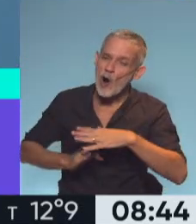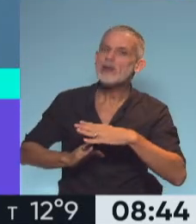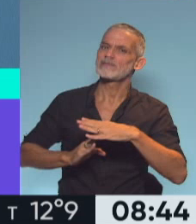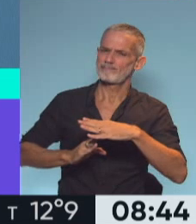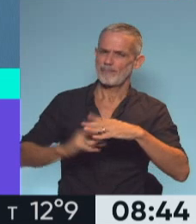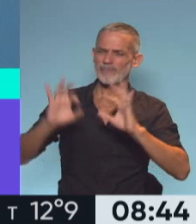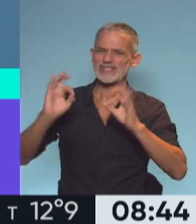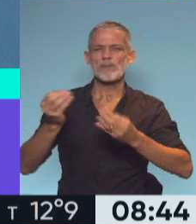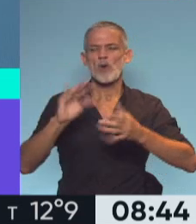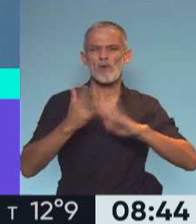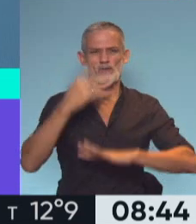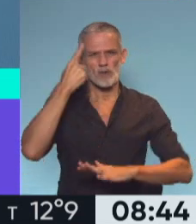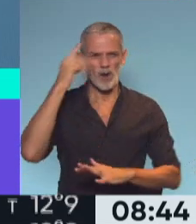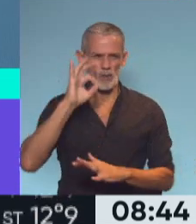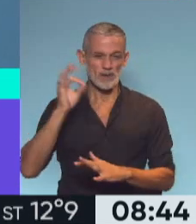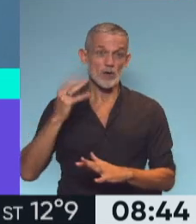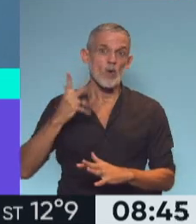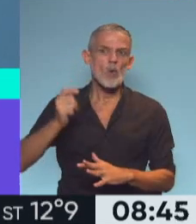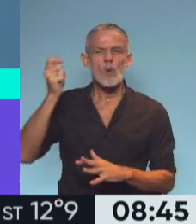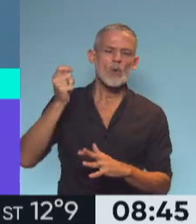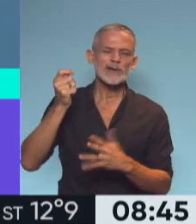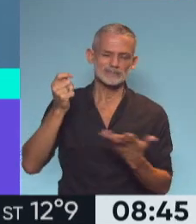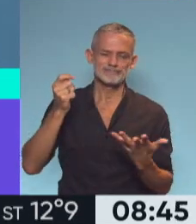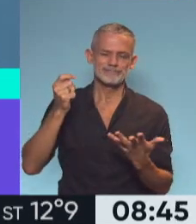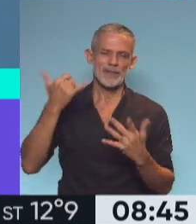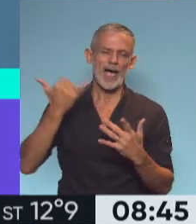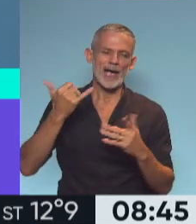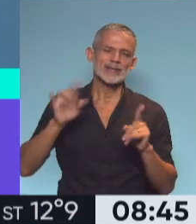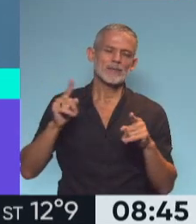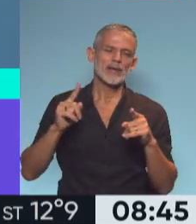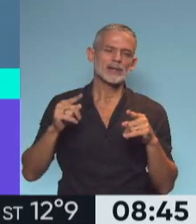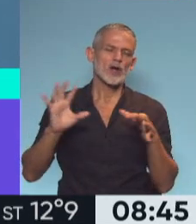y muchas veces decisiones que son judiciales pero que tienen claramente